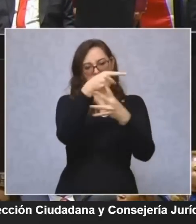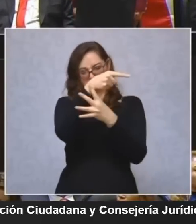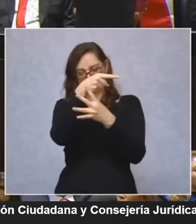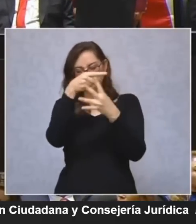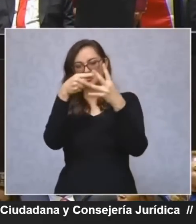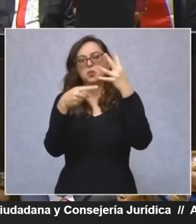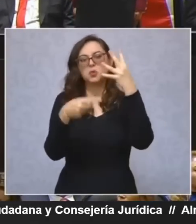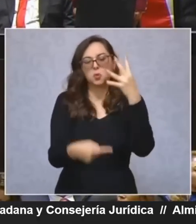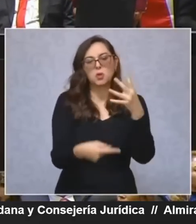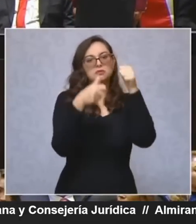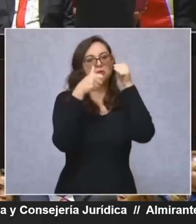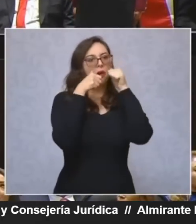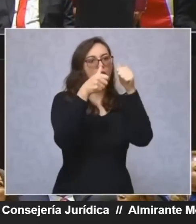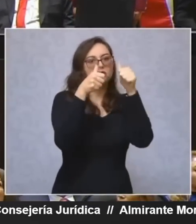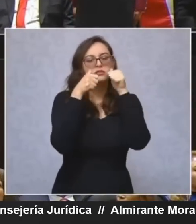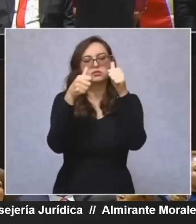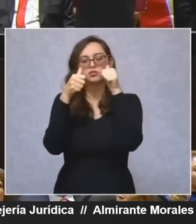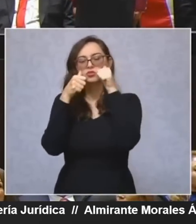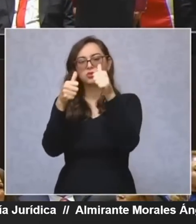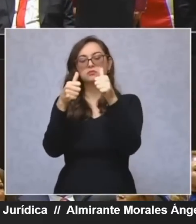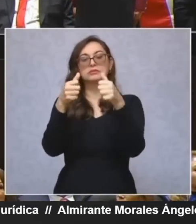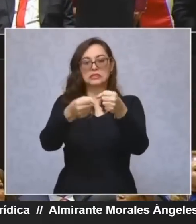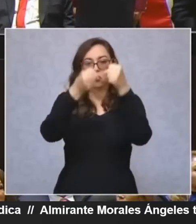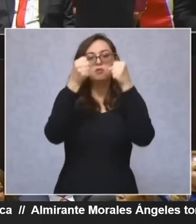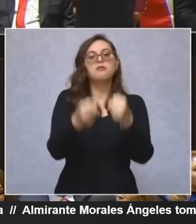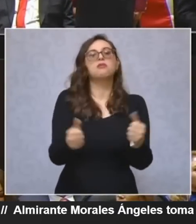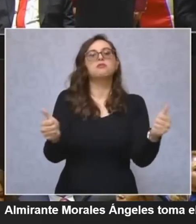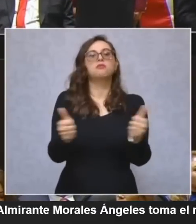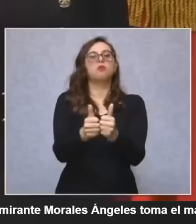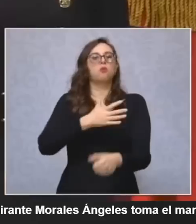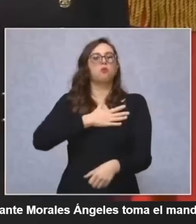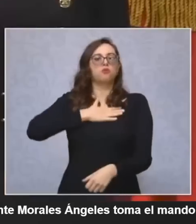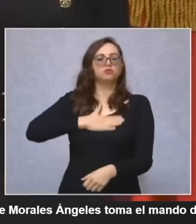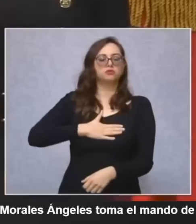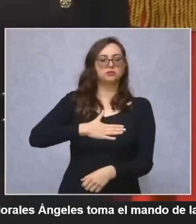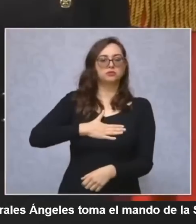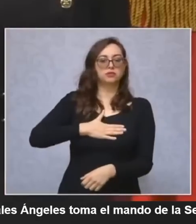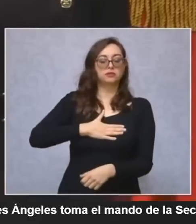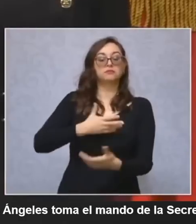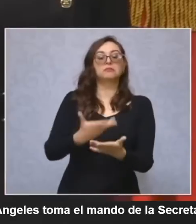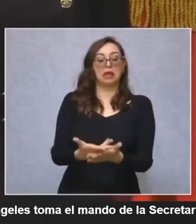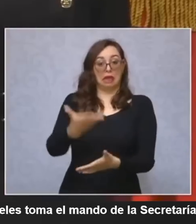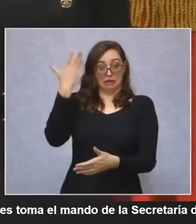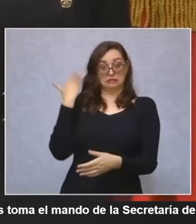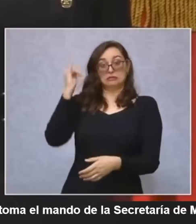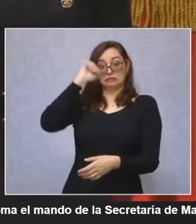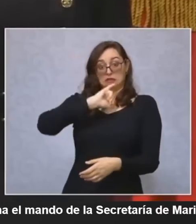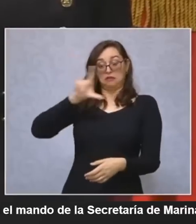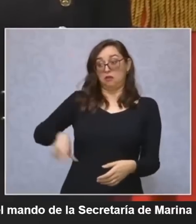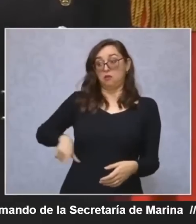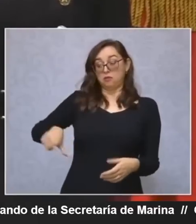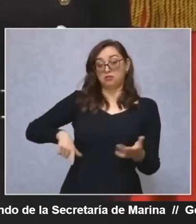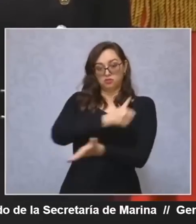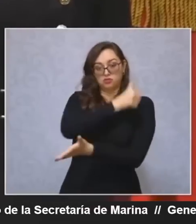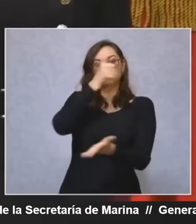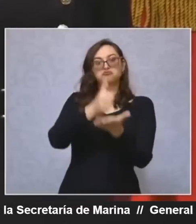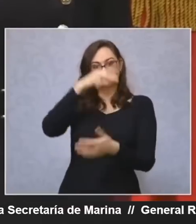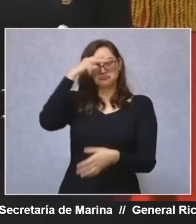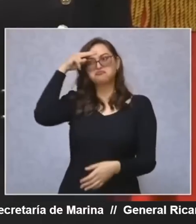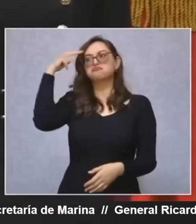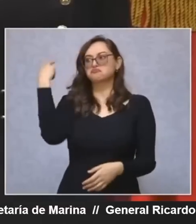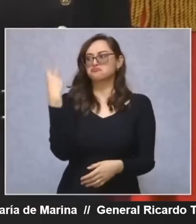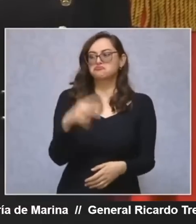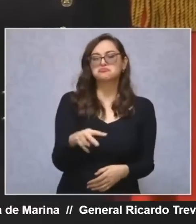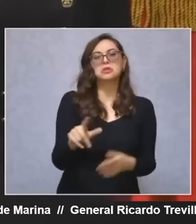ejes de seguridad con justicia. Lo hice como jefa de gobierno en la Ciudad de México. Disminuimos más